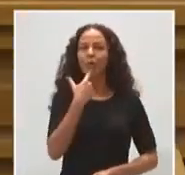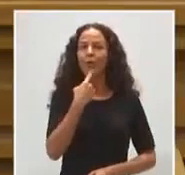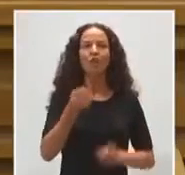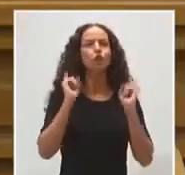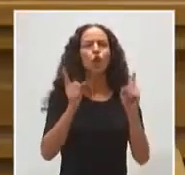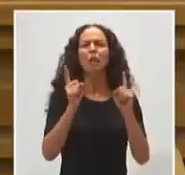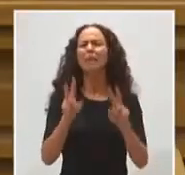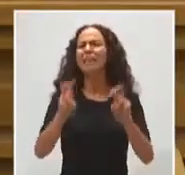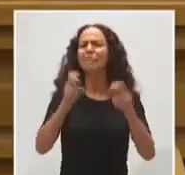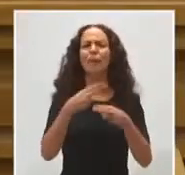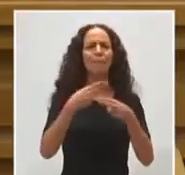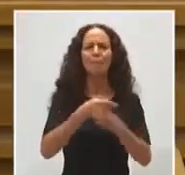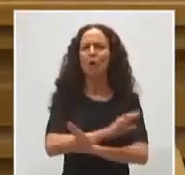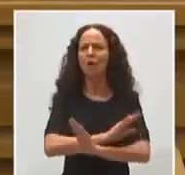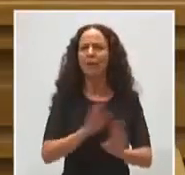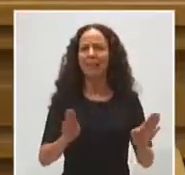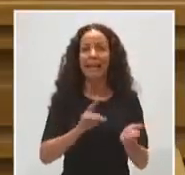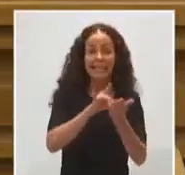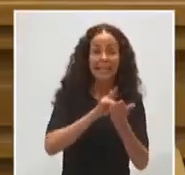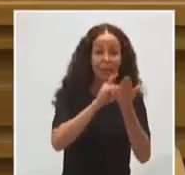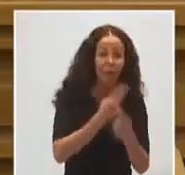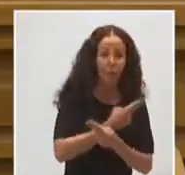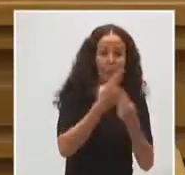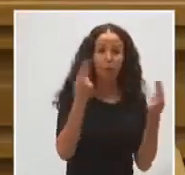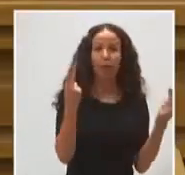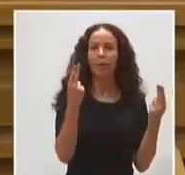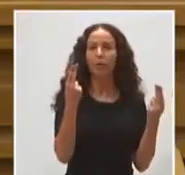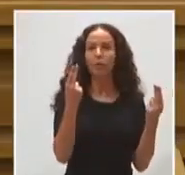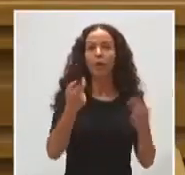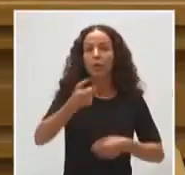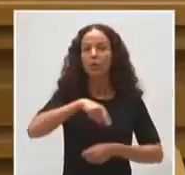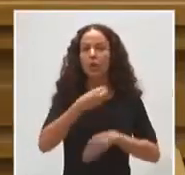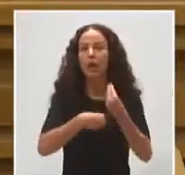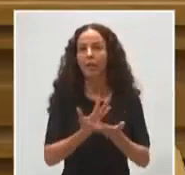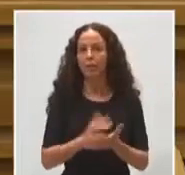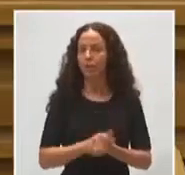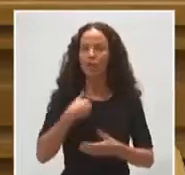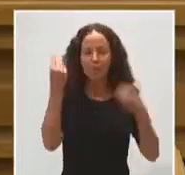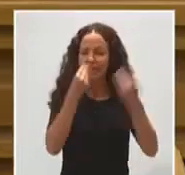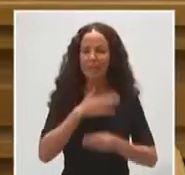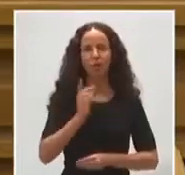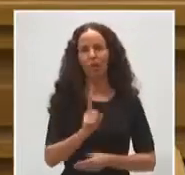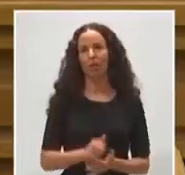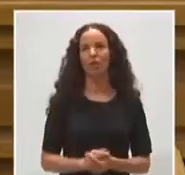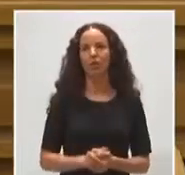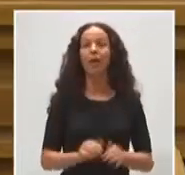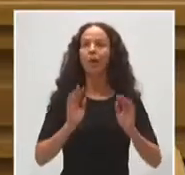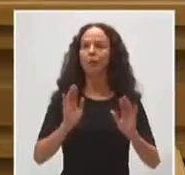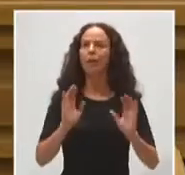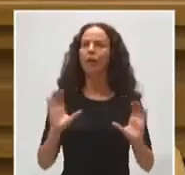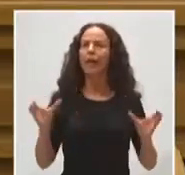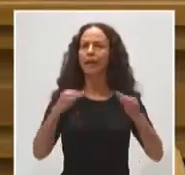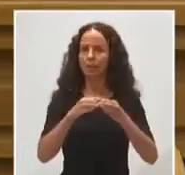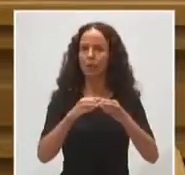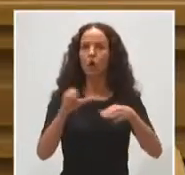políticas de lo que entendemos unos por los servicios públicos y de lo que entienden otros no lo quiero ni pensar pero el equipo el